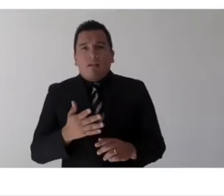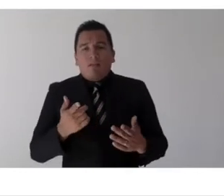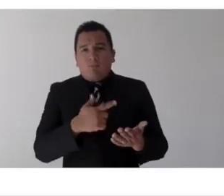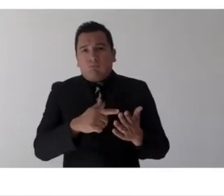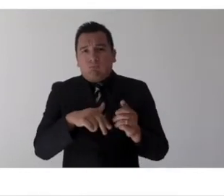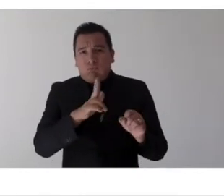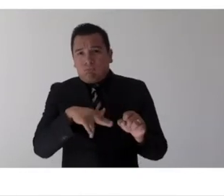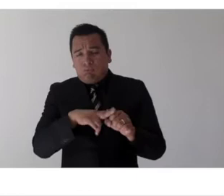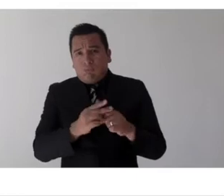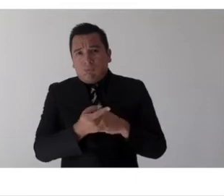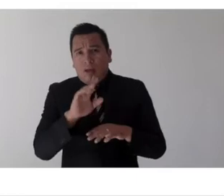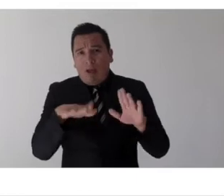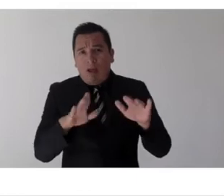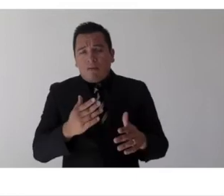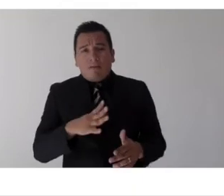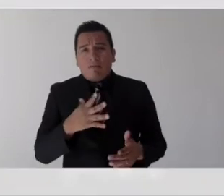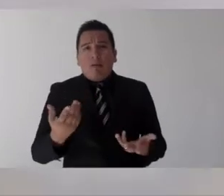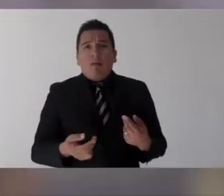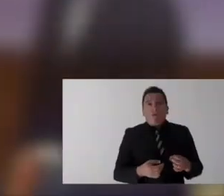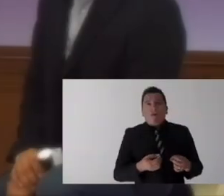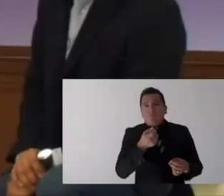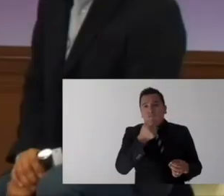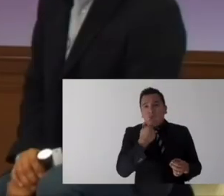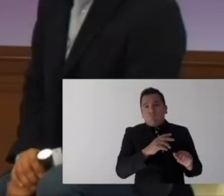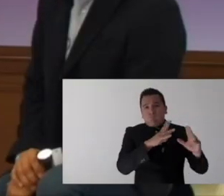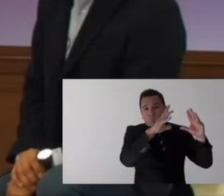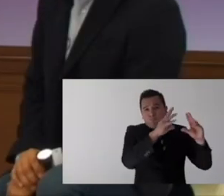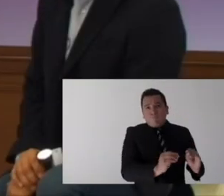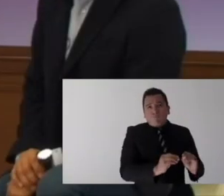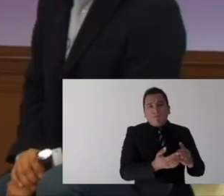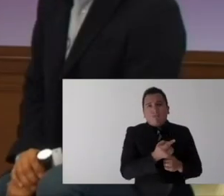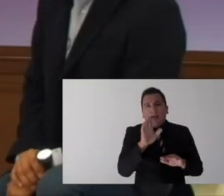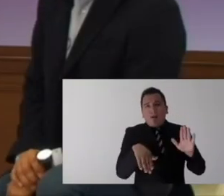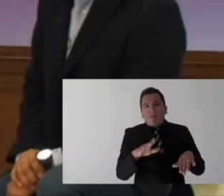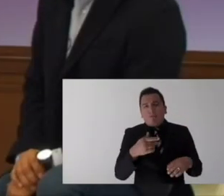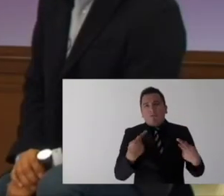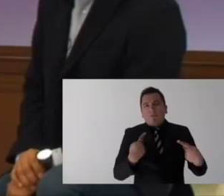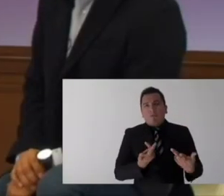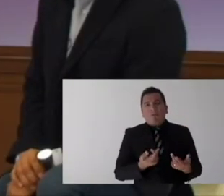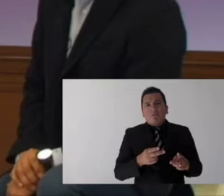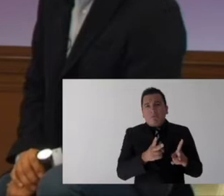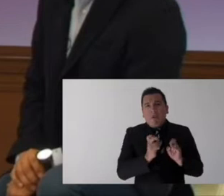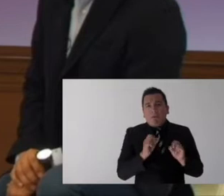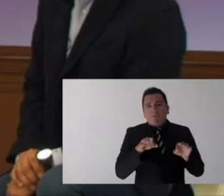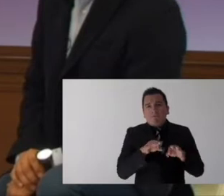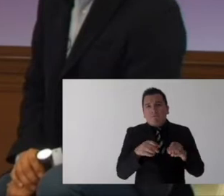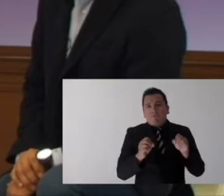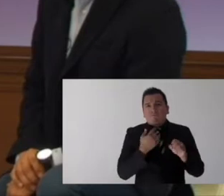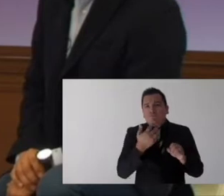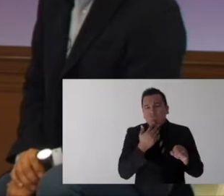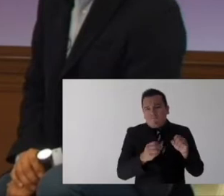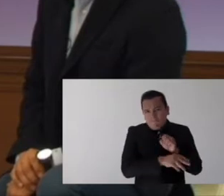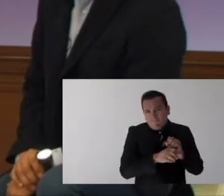ya sea por corrupción o por ineficiencia administrativa. También trabajamos ahora con reconstrucción, con damnificados del